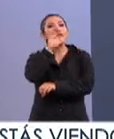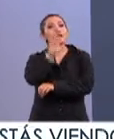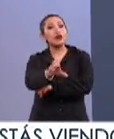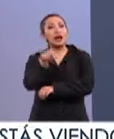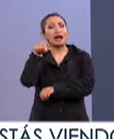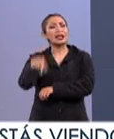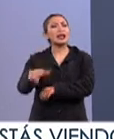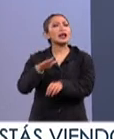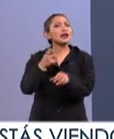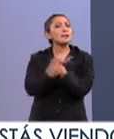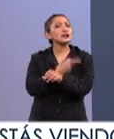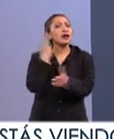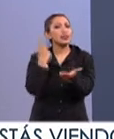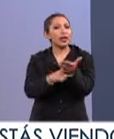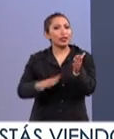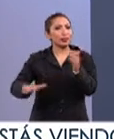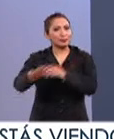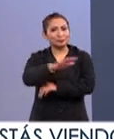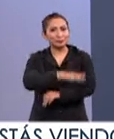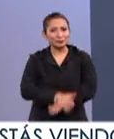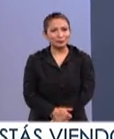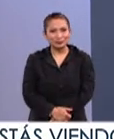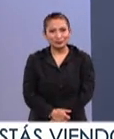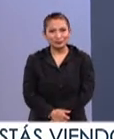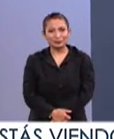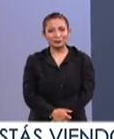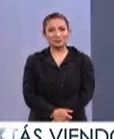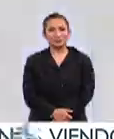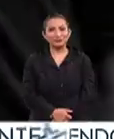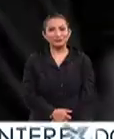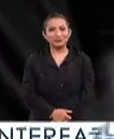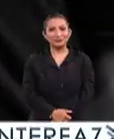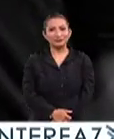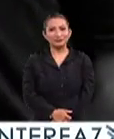California y aquí tenemos toda la información de lo sucedido.